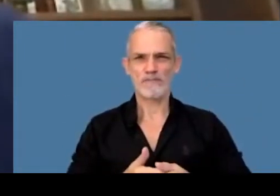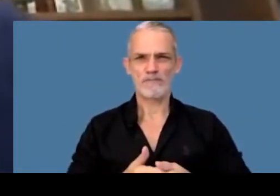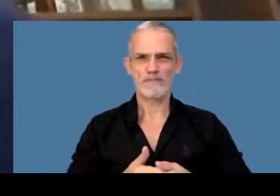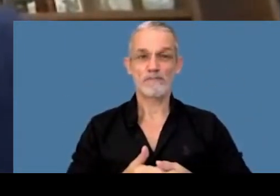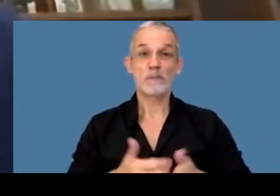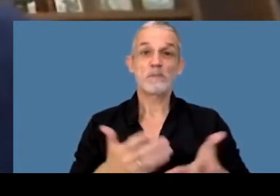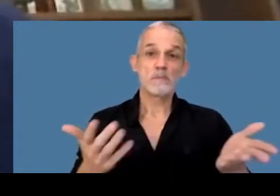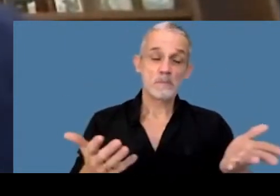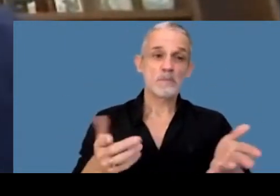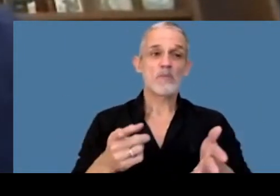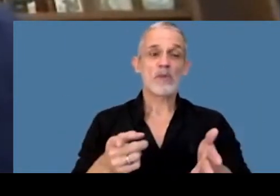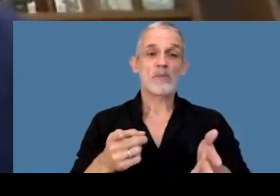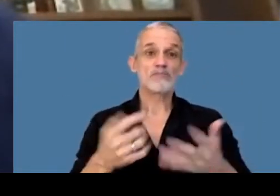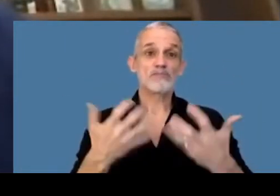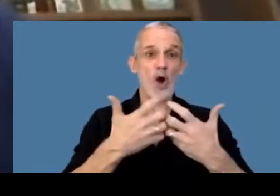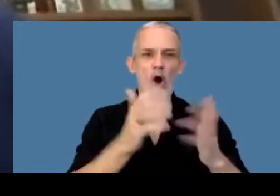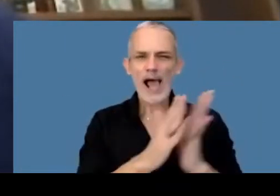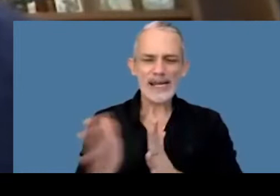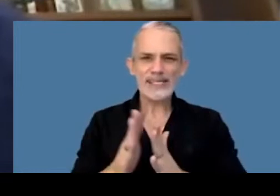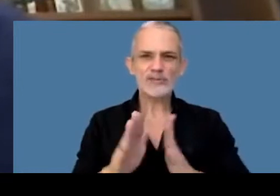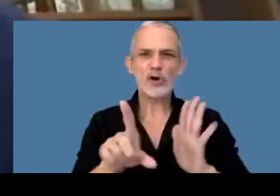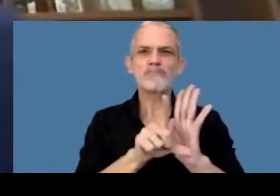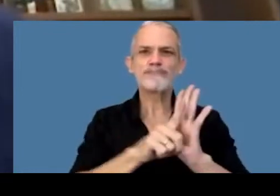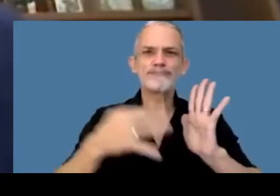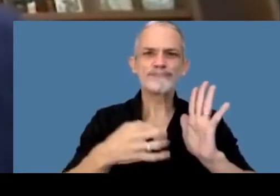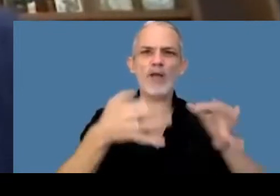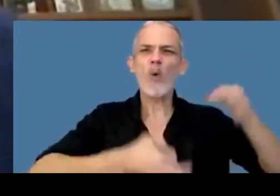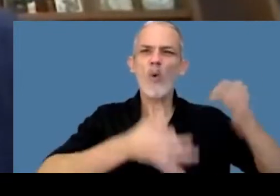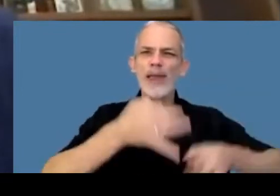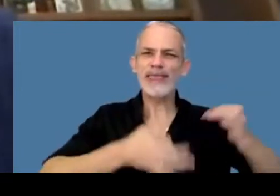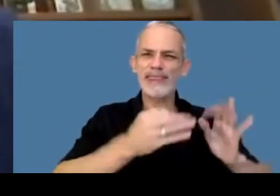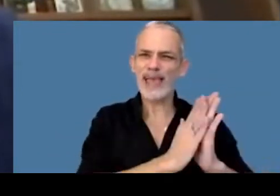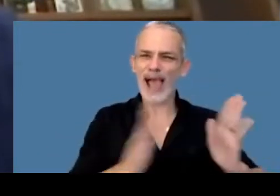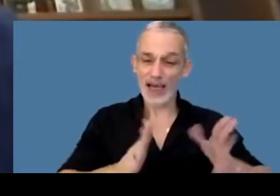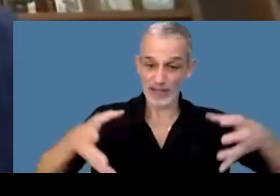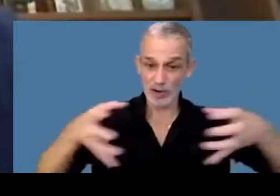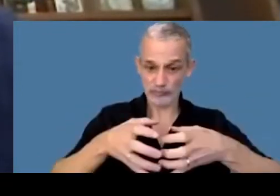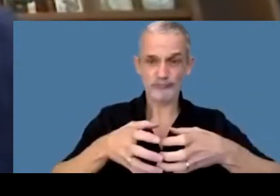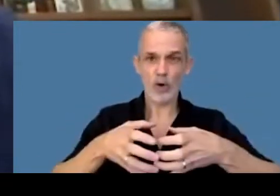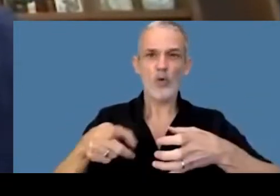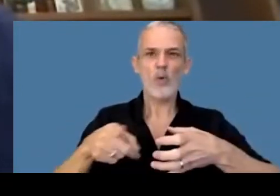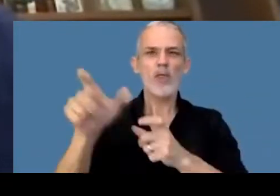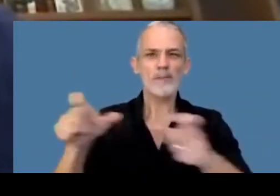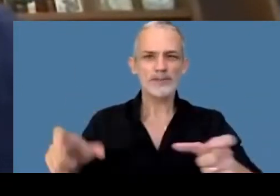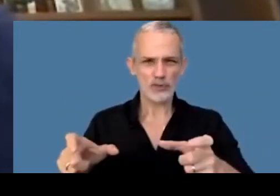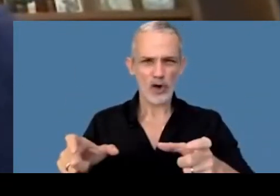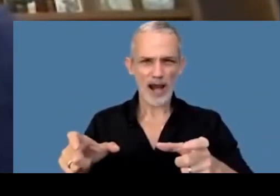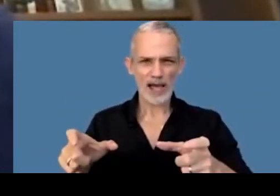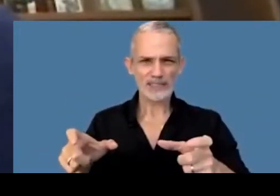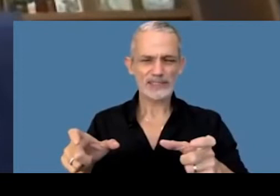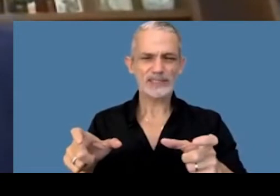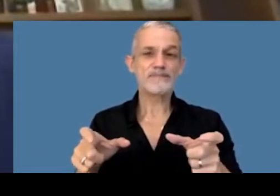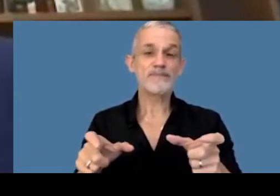cual la organización jurídica de ese grupo, de ese colectivo, ¿no? De